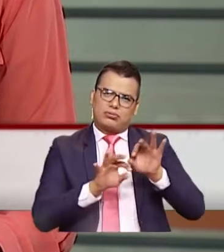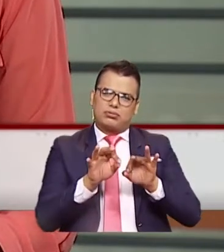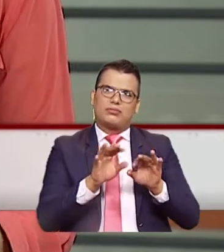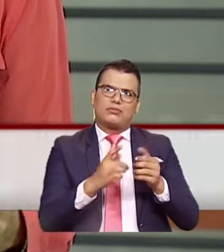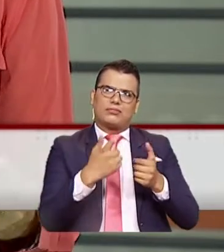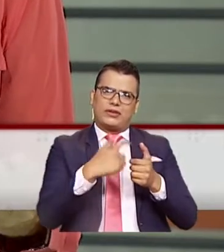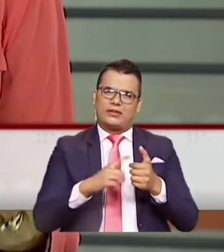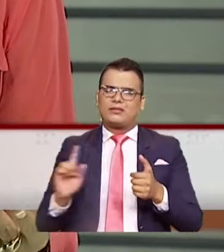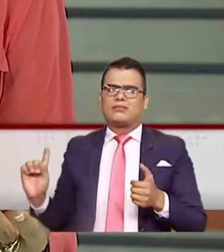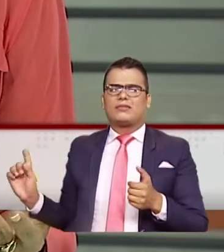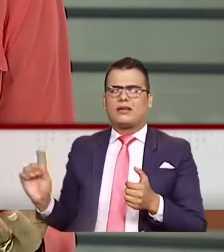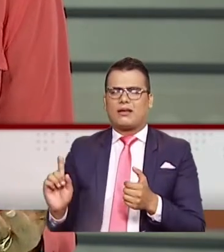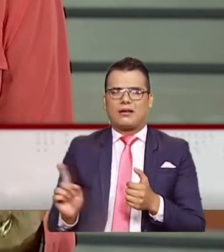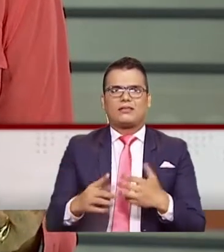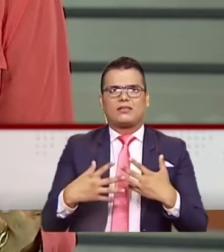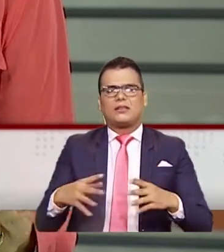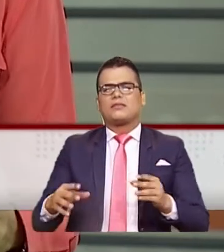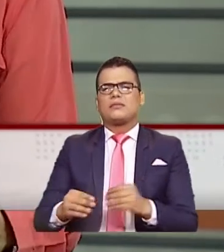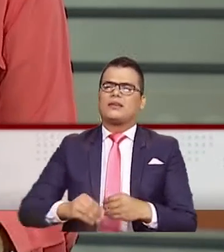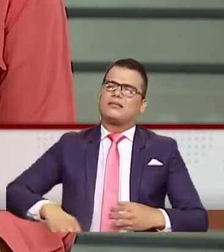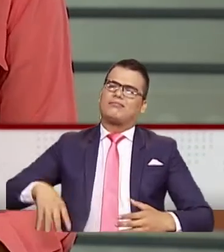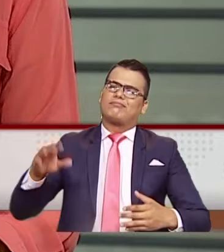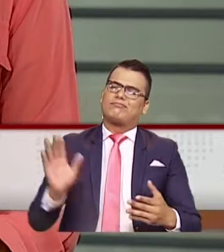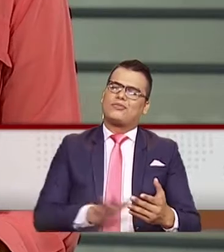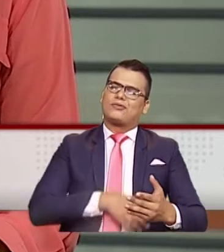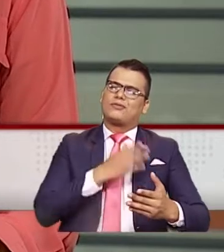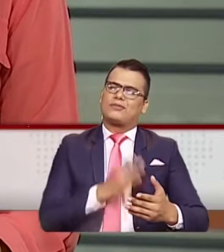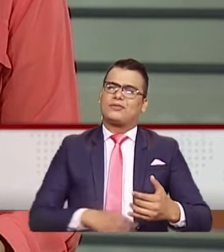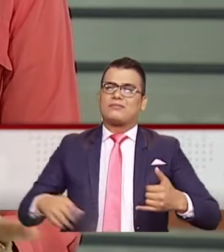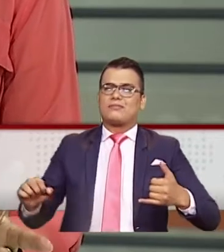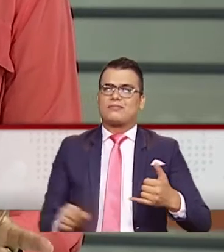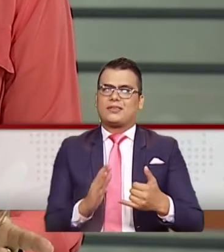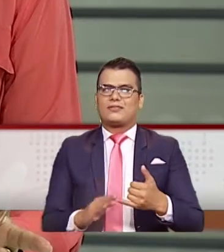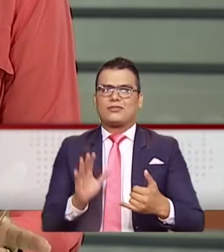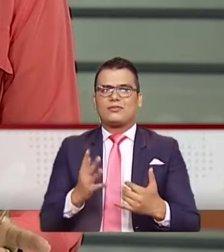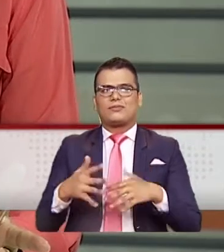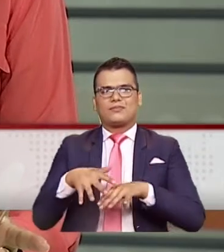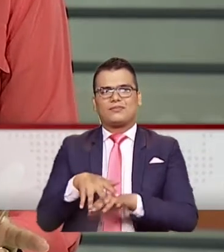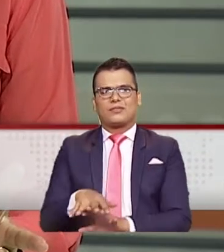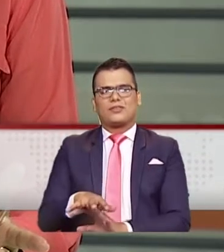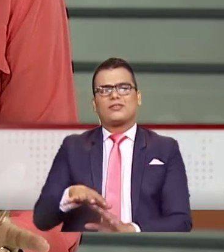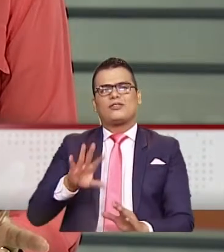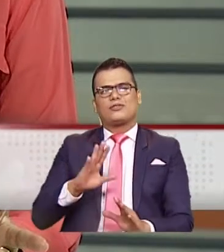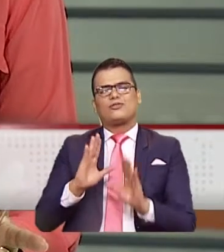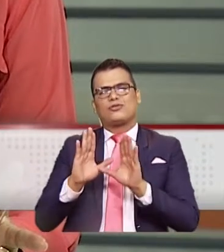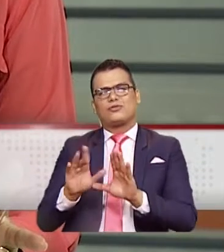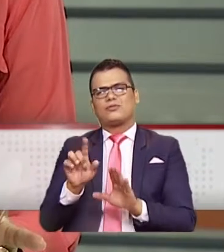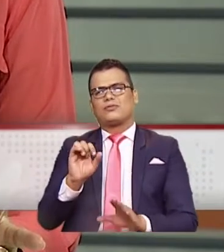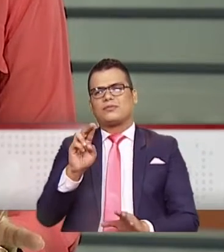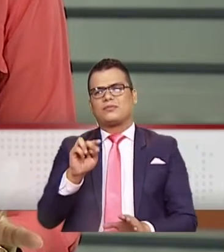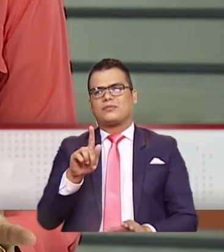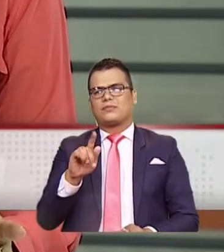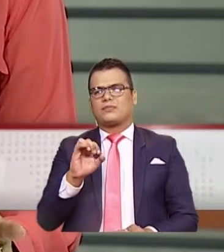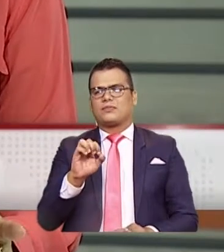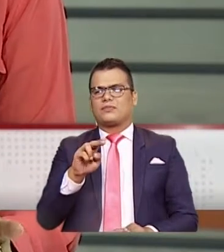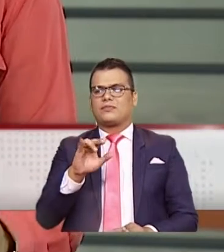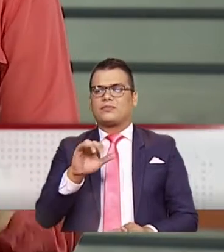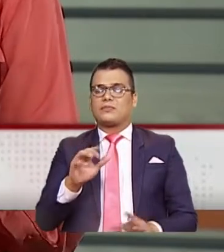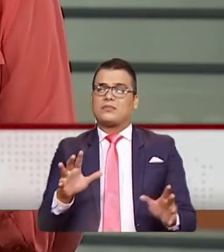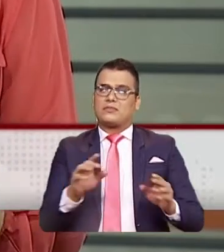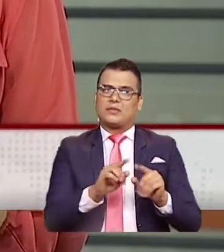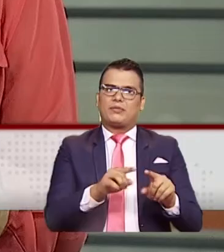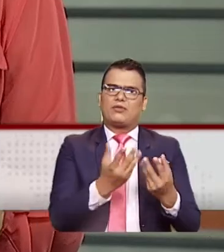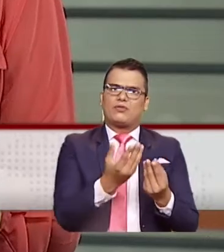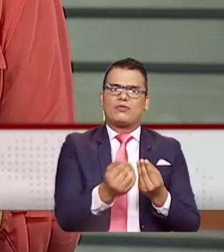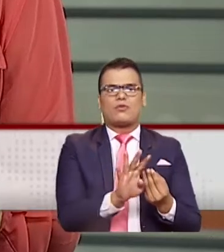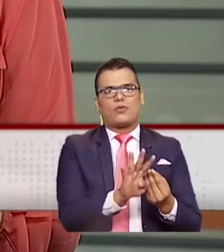un concierto sinfónico de música del pacífico y por supuesto el concurso que es el corazón del petróleo con 44 agrupaciones